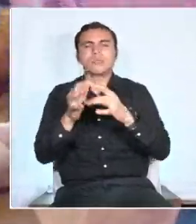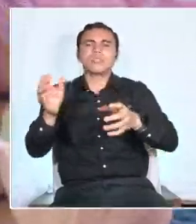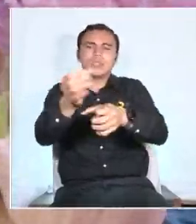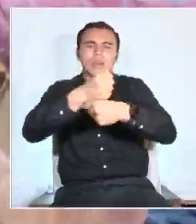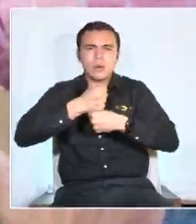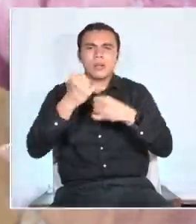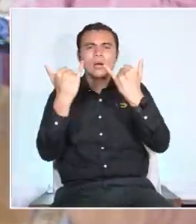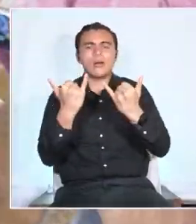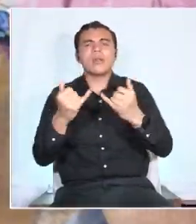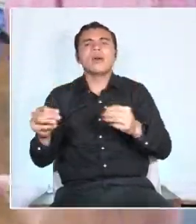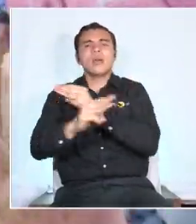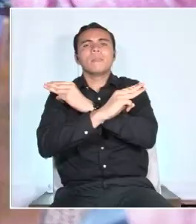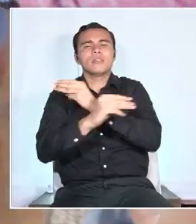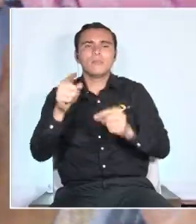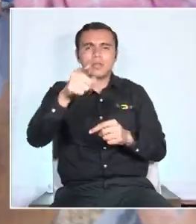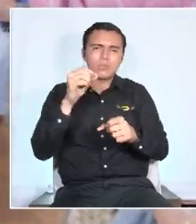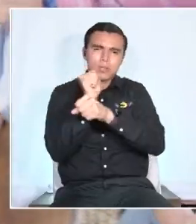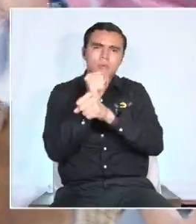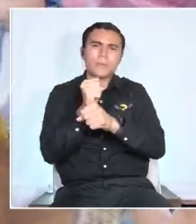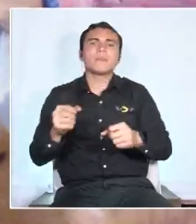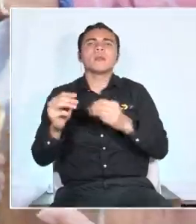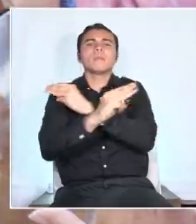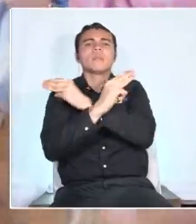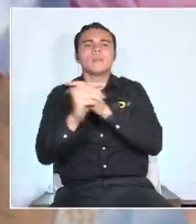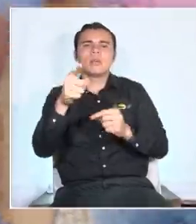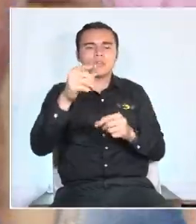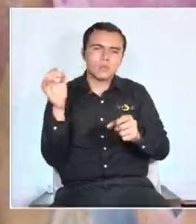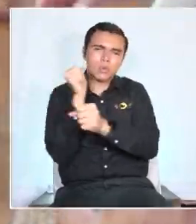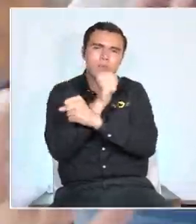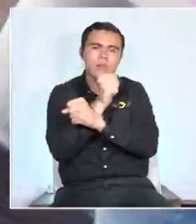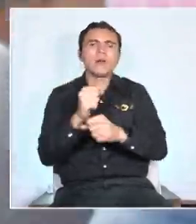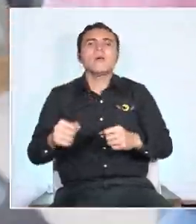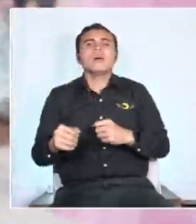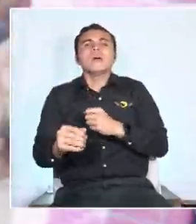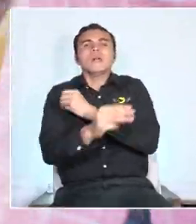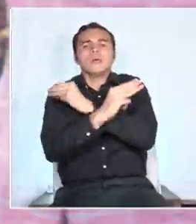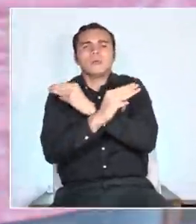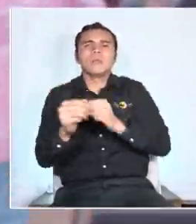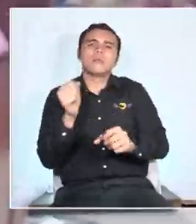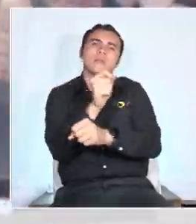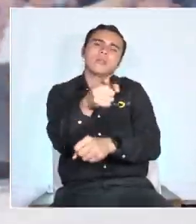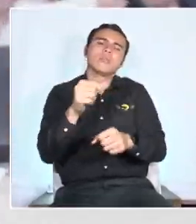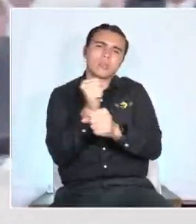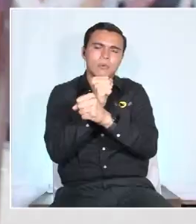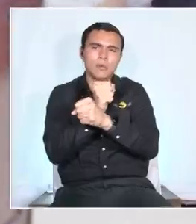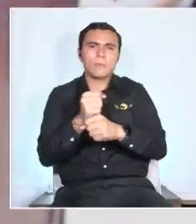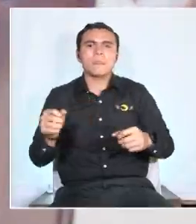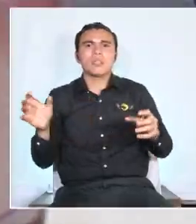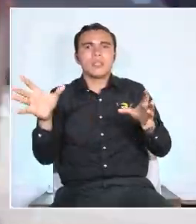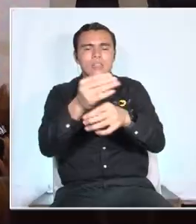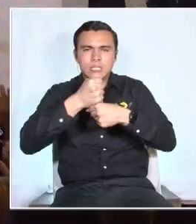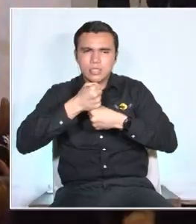ahora. Se multiplica tu negocio, se multiplica tu negocio, se multiplica tu negocio. Créelo,